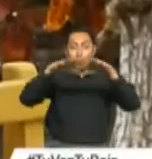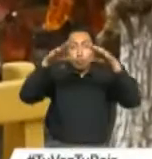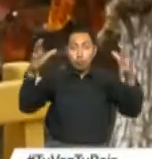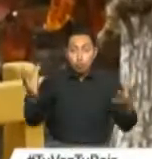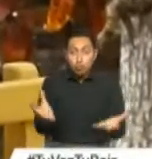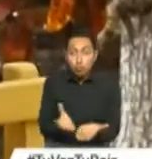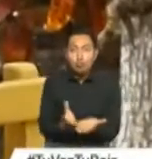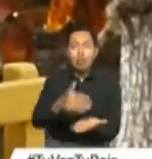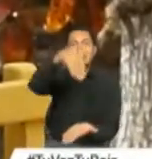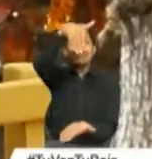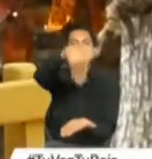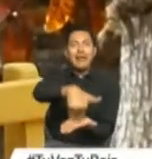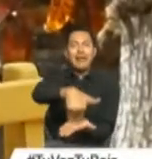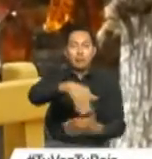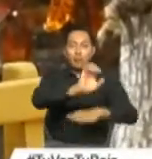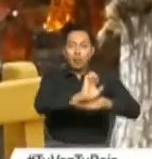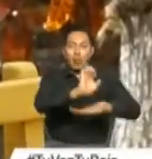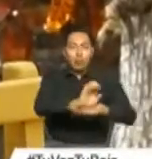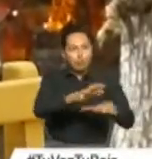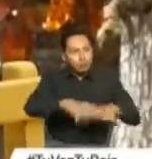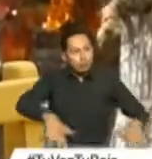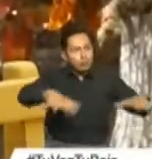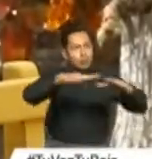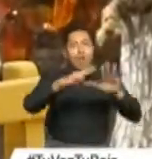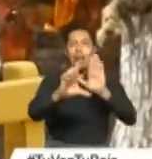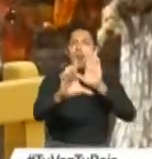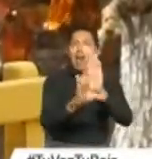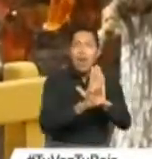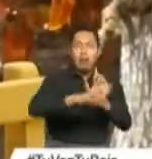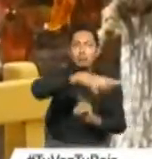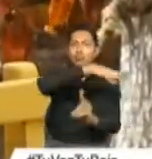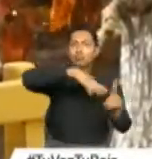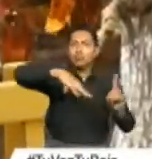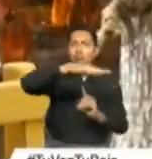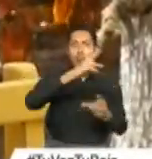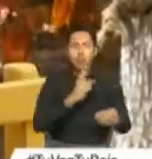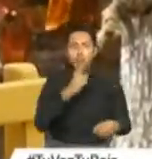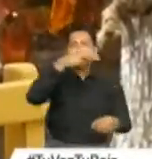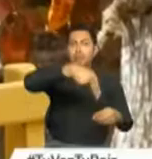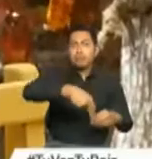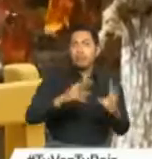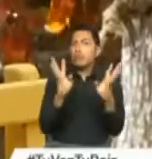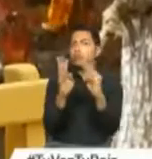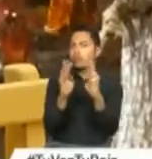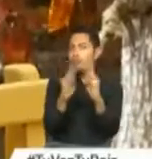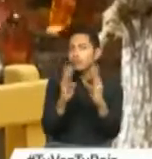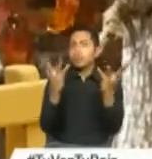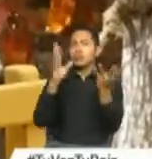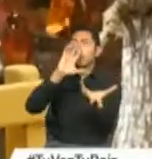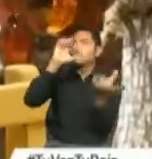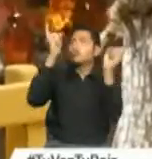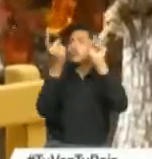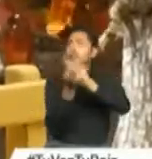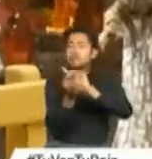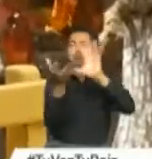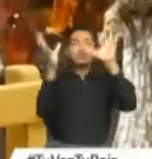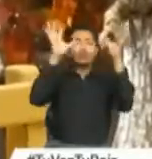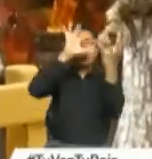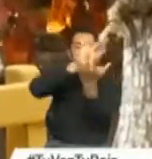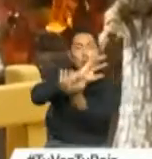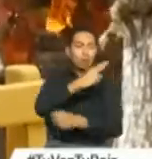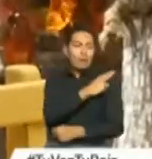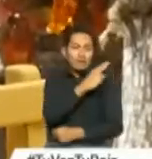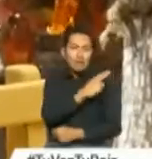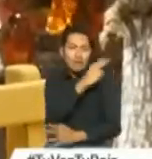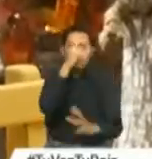atención en materia de política ambiental, participando exitosamente en diferentes cumbres como las de cambio climático, las de diversidad biológica.